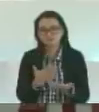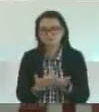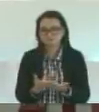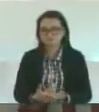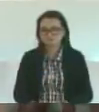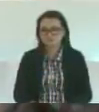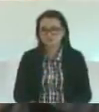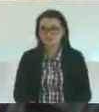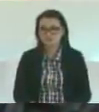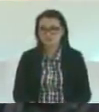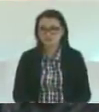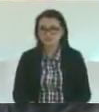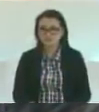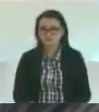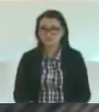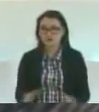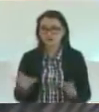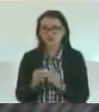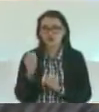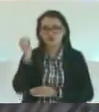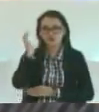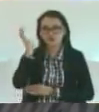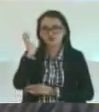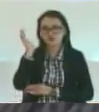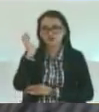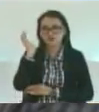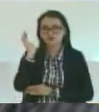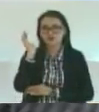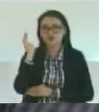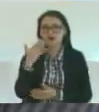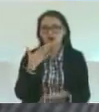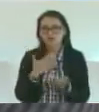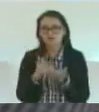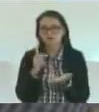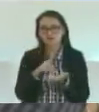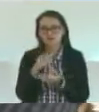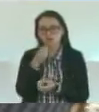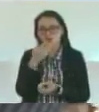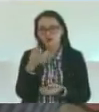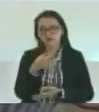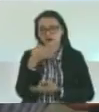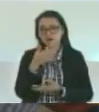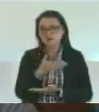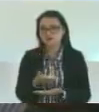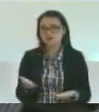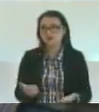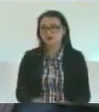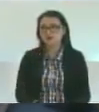Así concluye esta conferencia de prensa. Muchísimas gracias por su asistencia y muy buenas tardes.